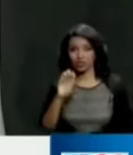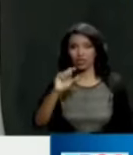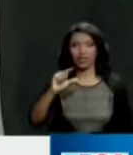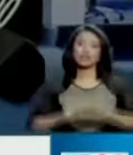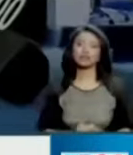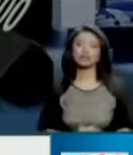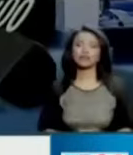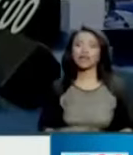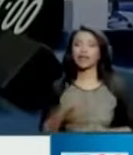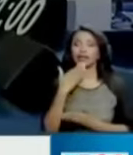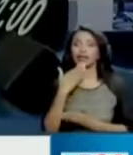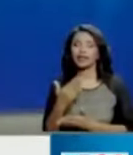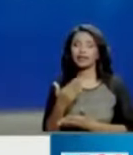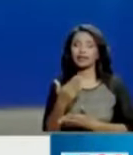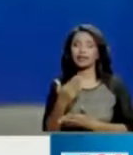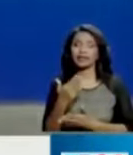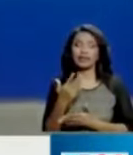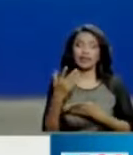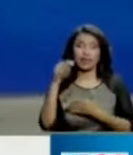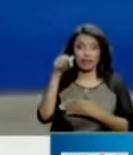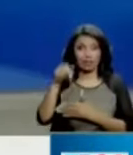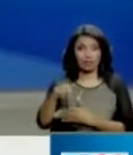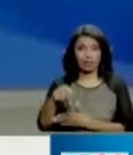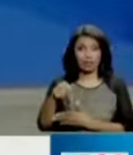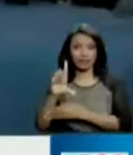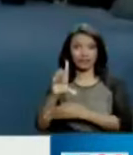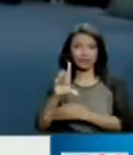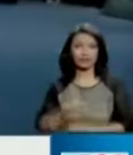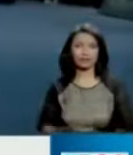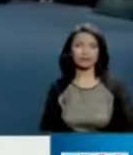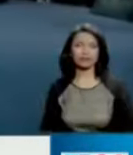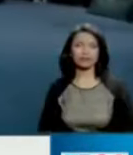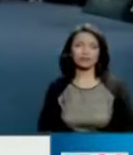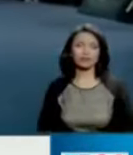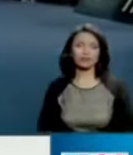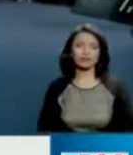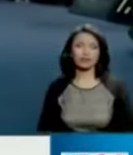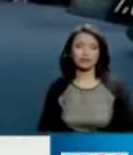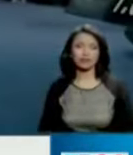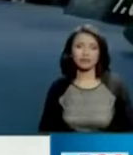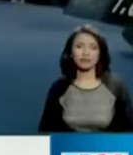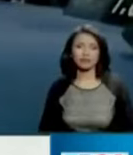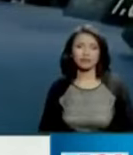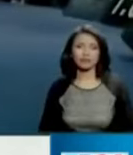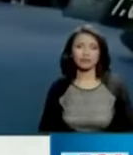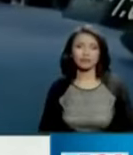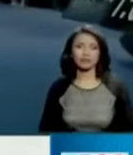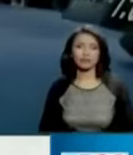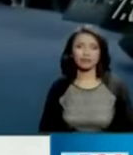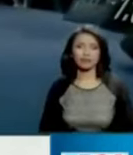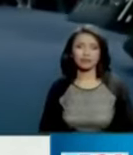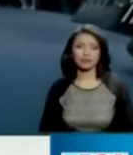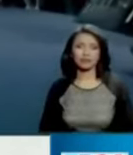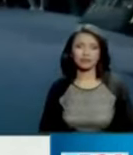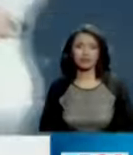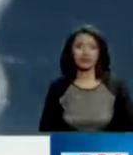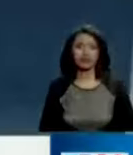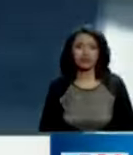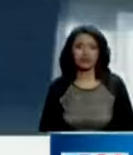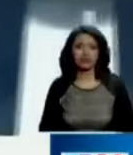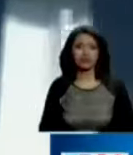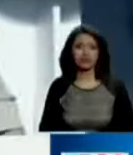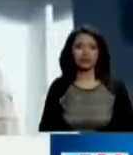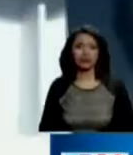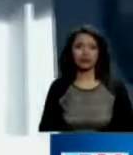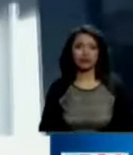tiempos un desarrollo importante en función de llegar al banquillo de los acusados y ser juzgado. Durante 10